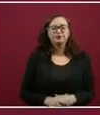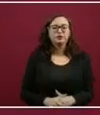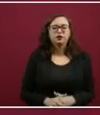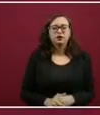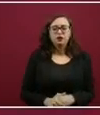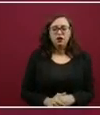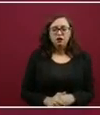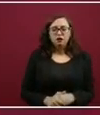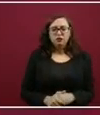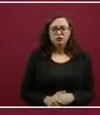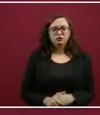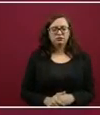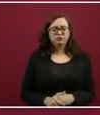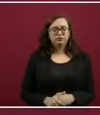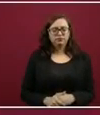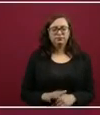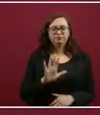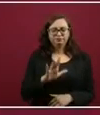entregando